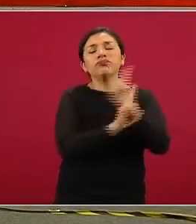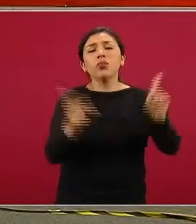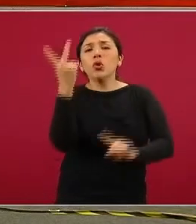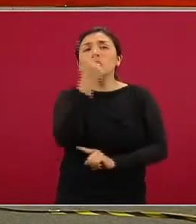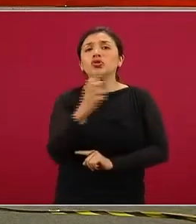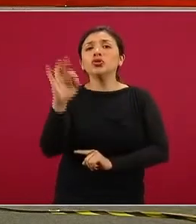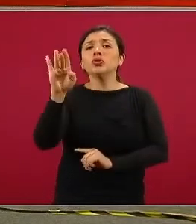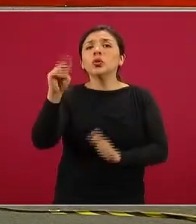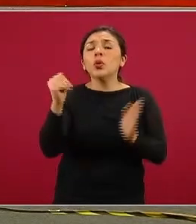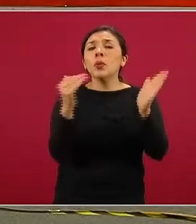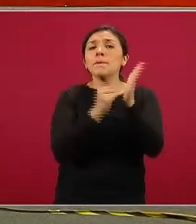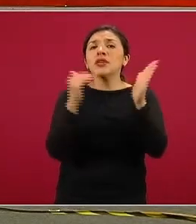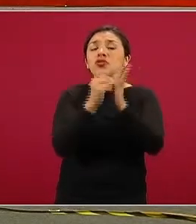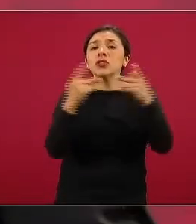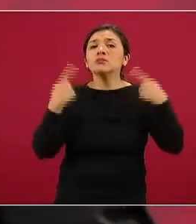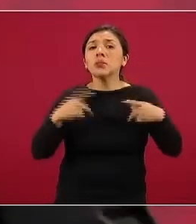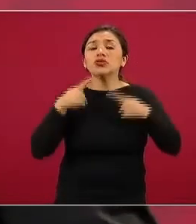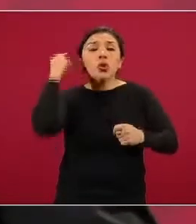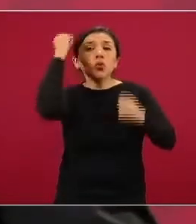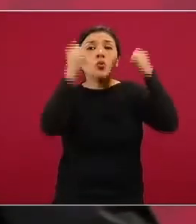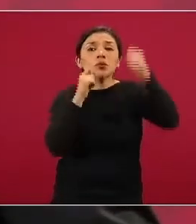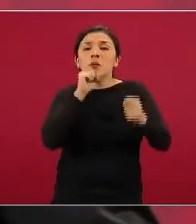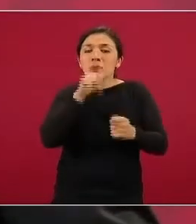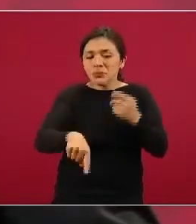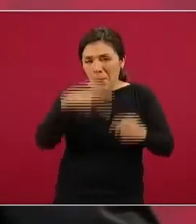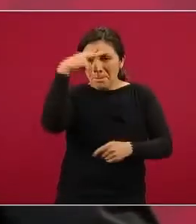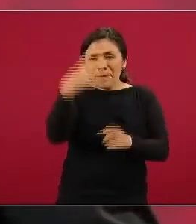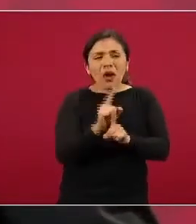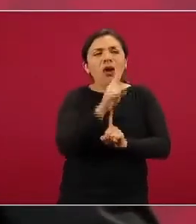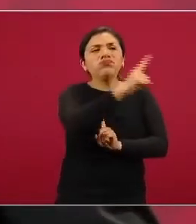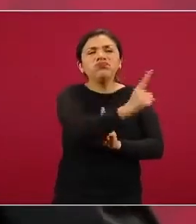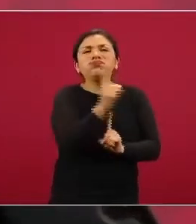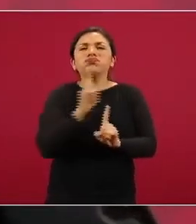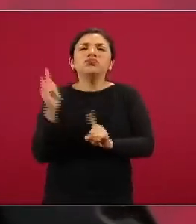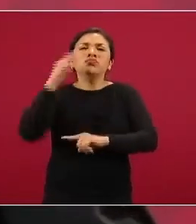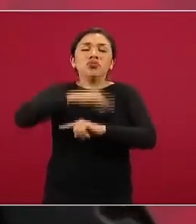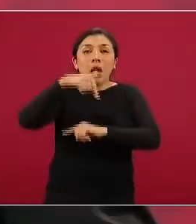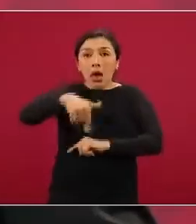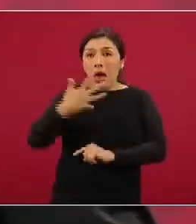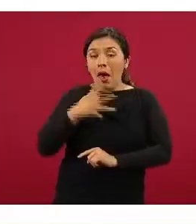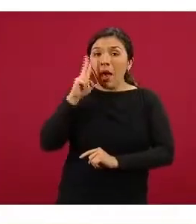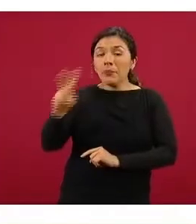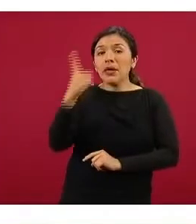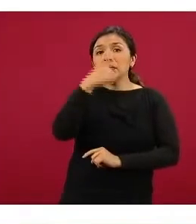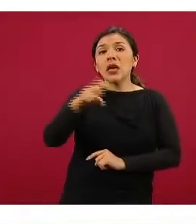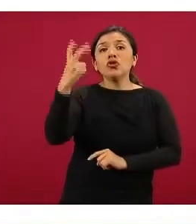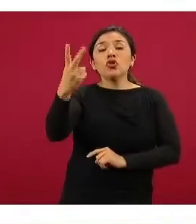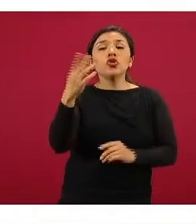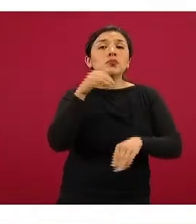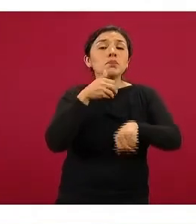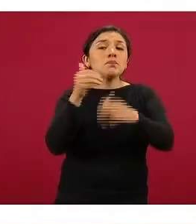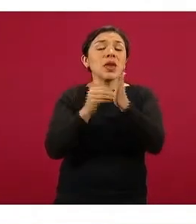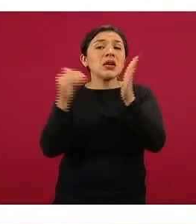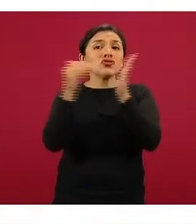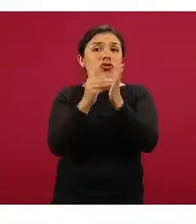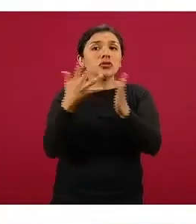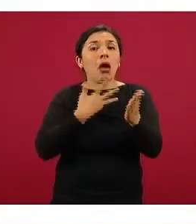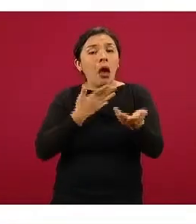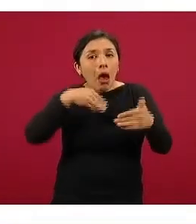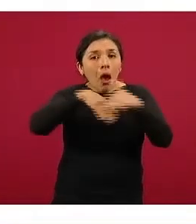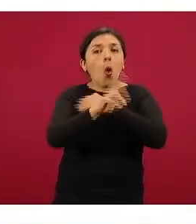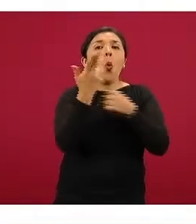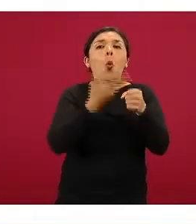259 millones de turistas nacionales, de los cuales aquí vemos 102 millones, cerrando números, se hospedaron en